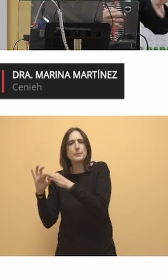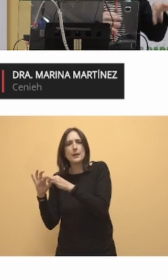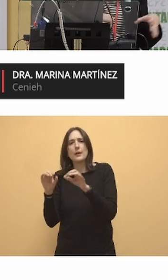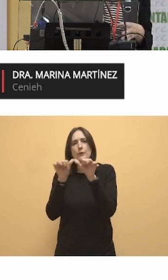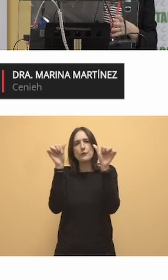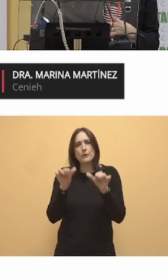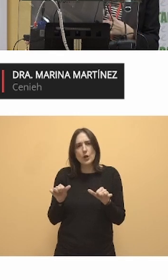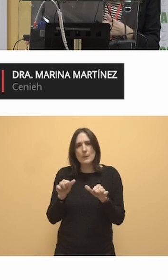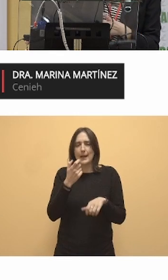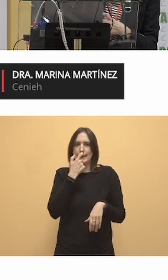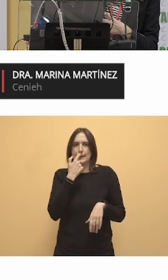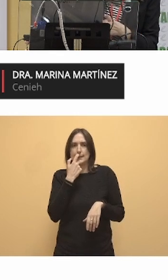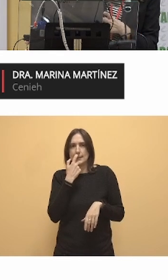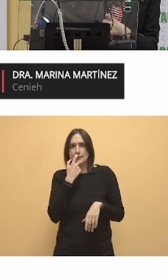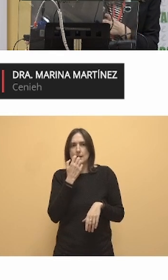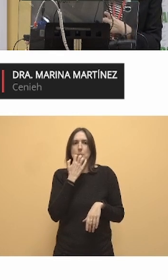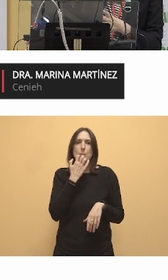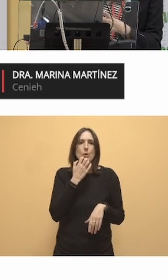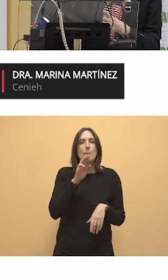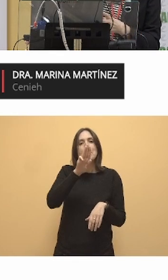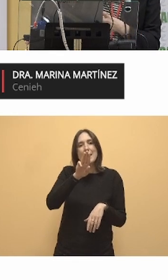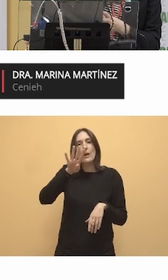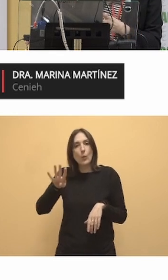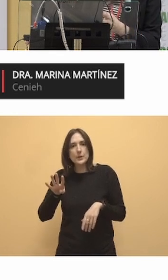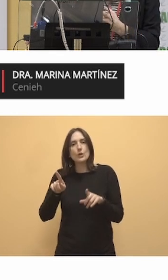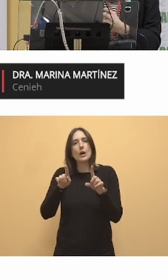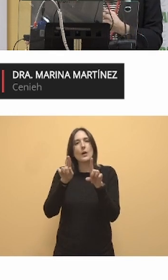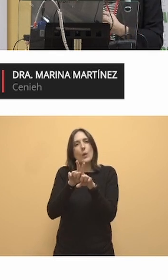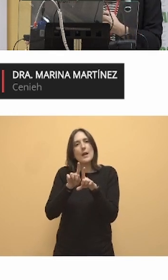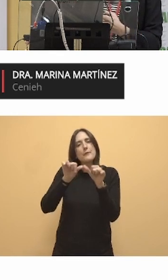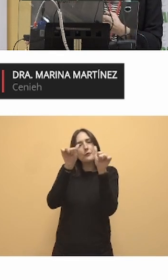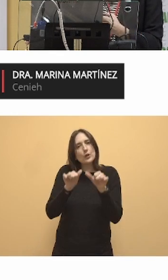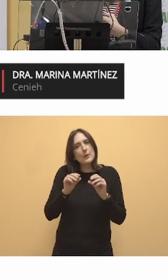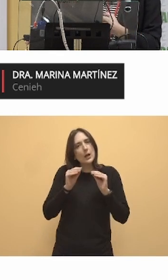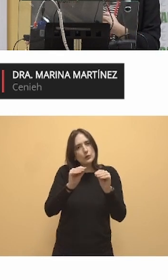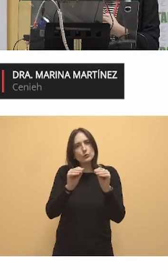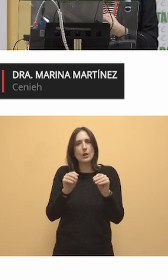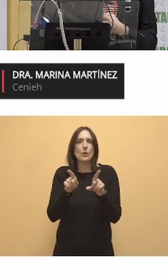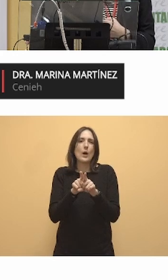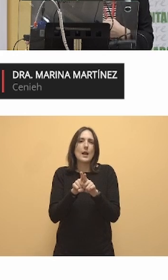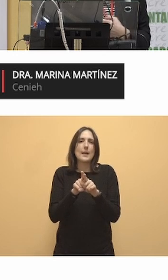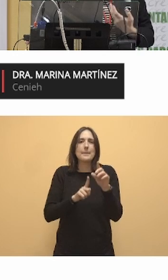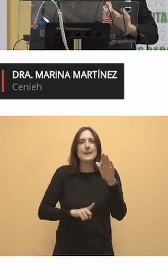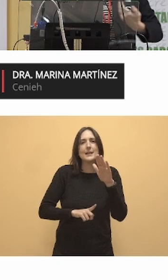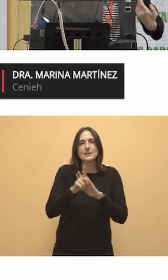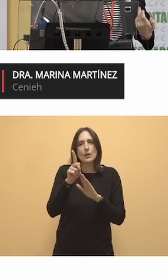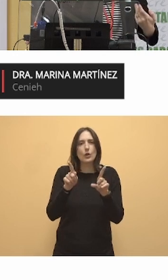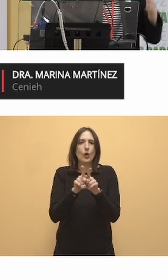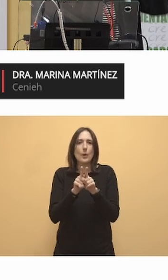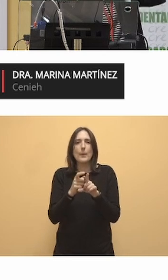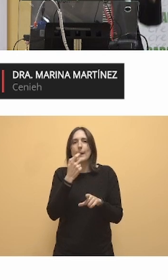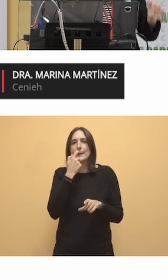de la dentición anterior, mientras que el P4, o el segundo premolar, parece que morfológicamente se desarrolla aún más con la morfología de la